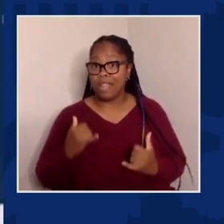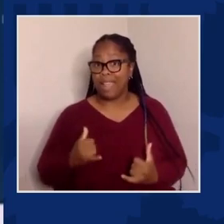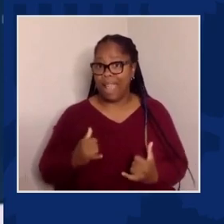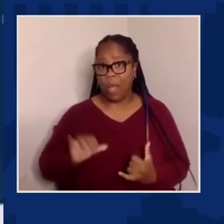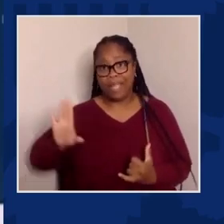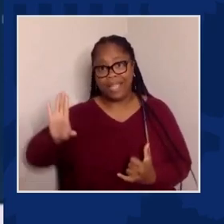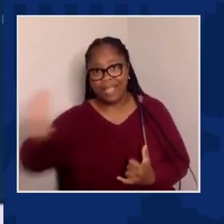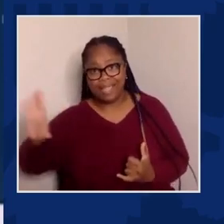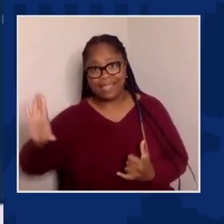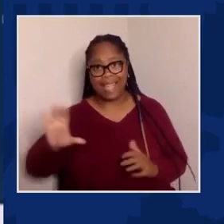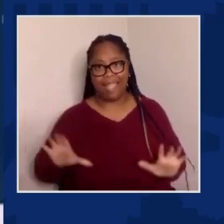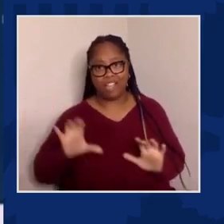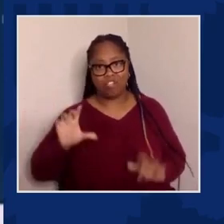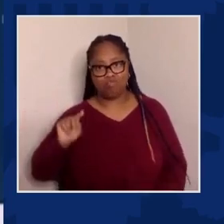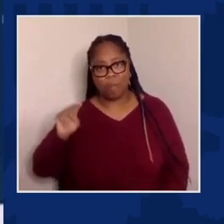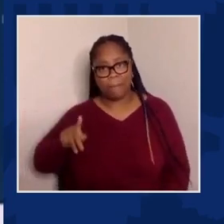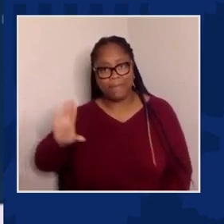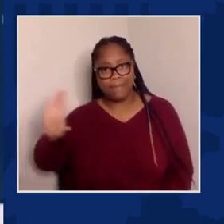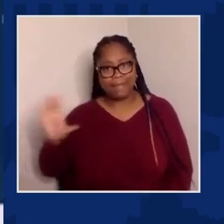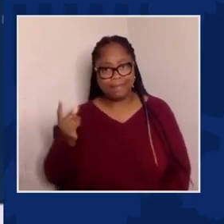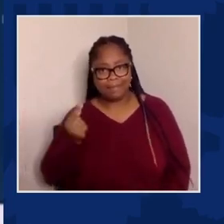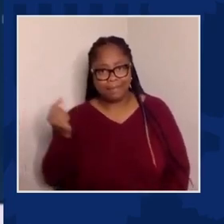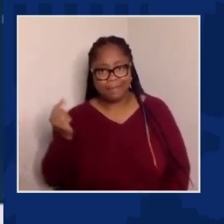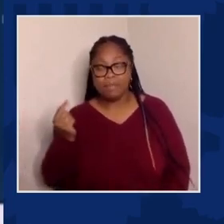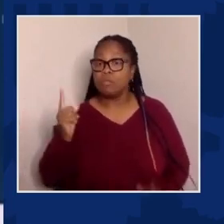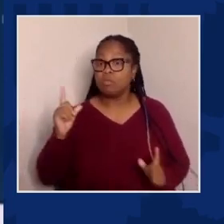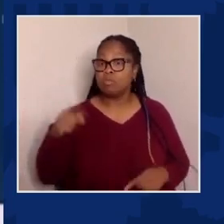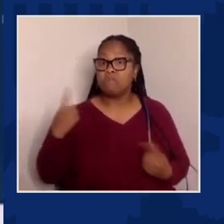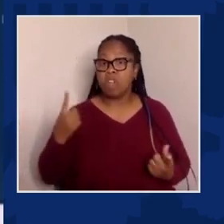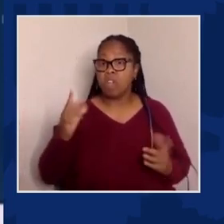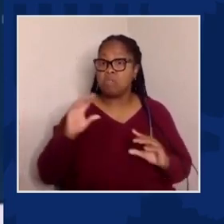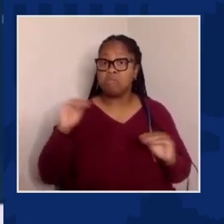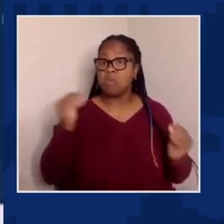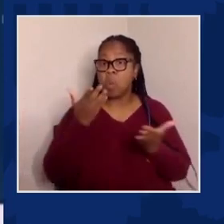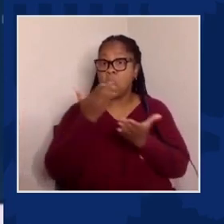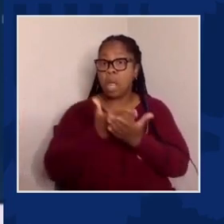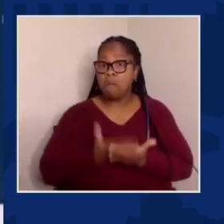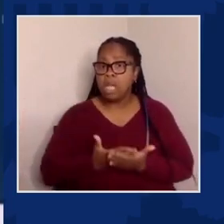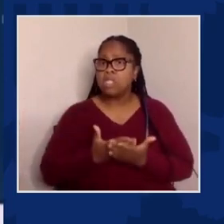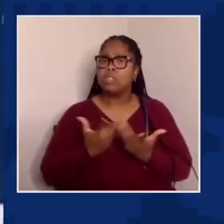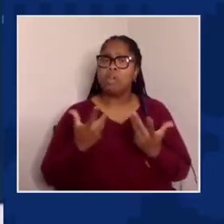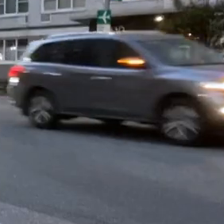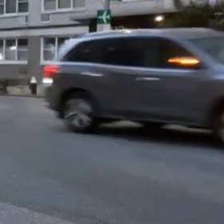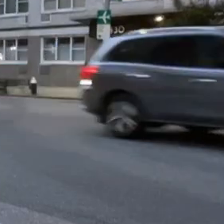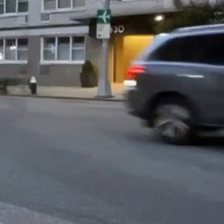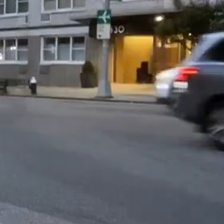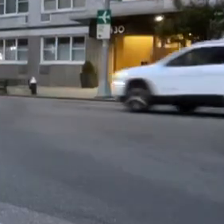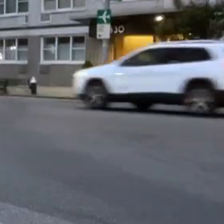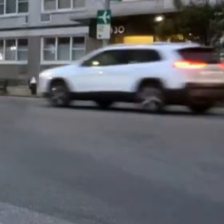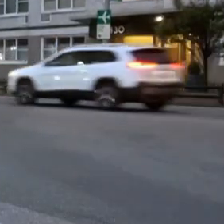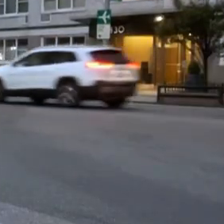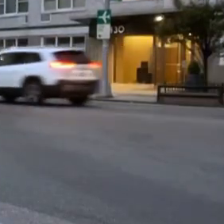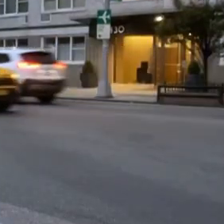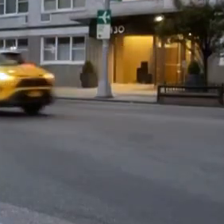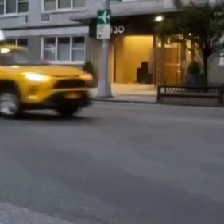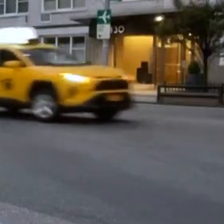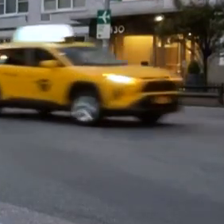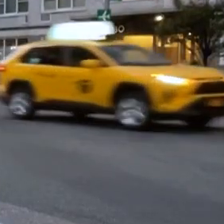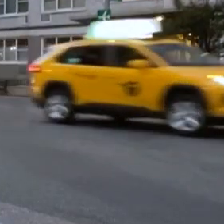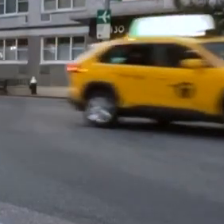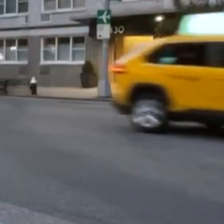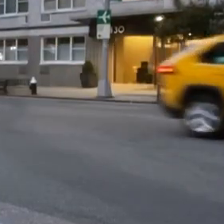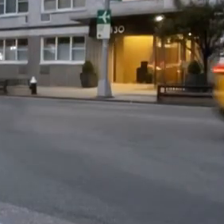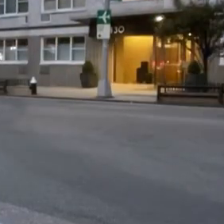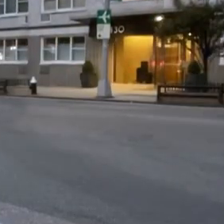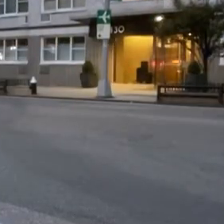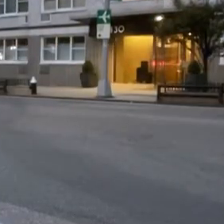está tomando él y hasta ahora no hay pruebas presentadas por el presidente o el secretario de estado complejo a pesar de la negativa del presidente de